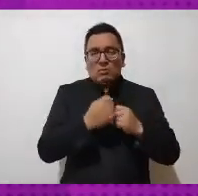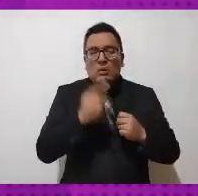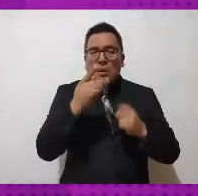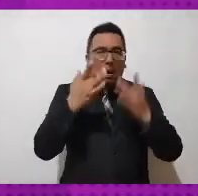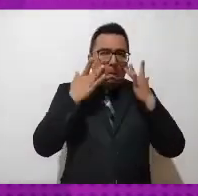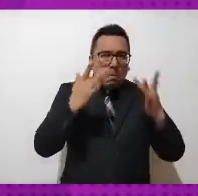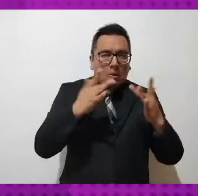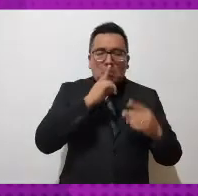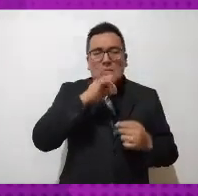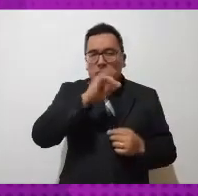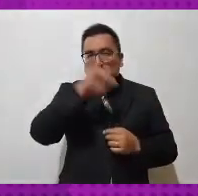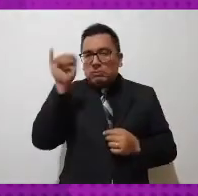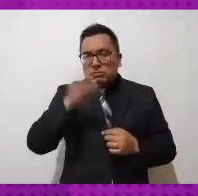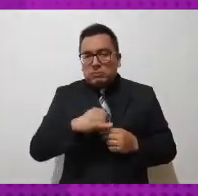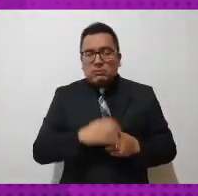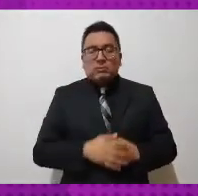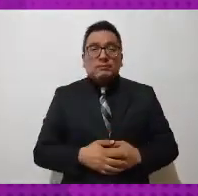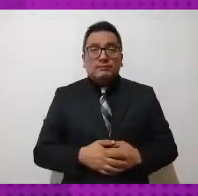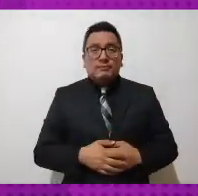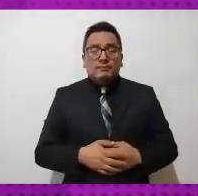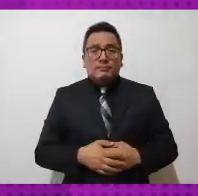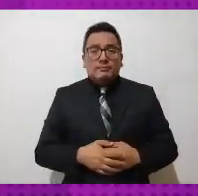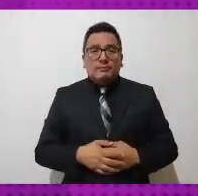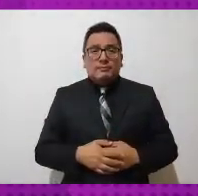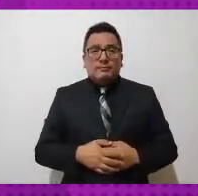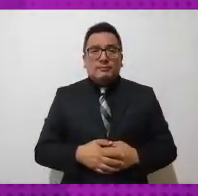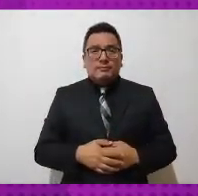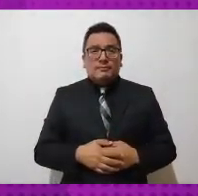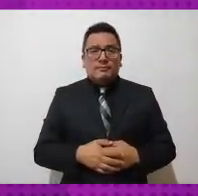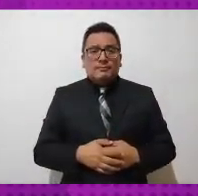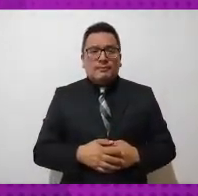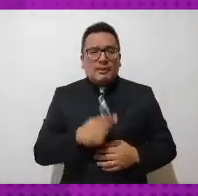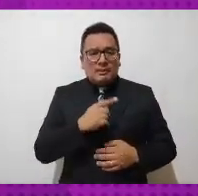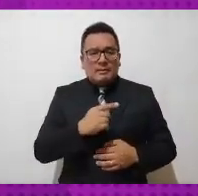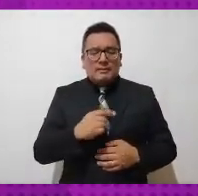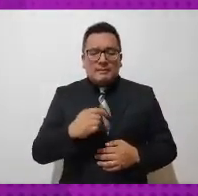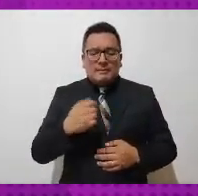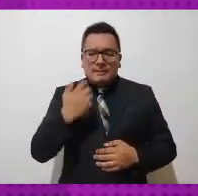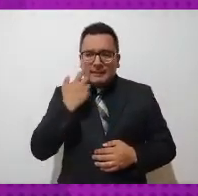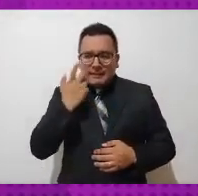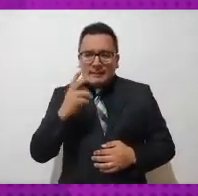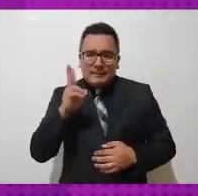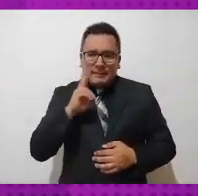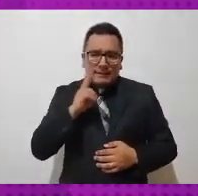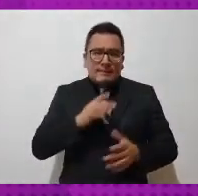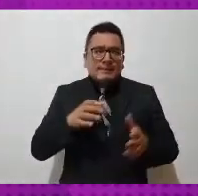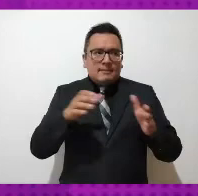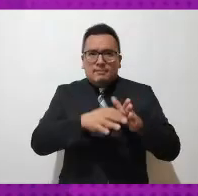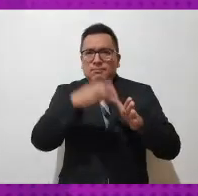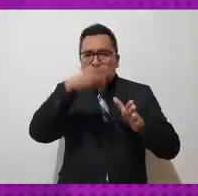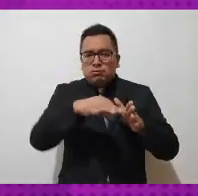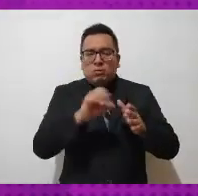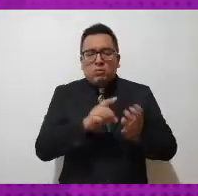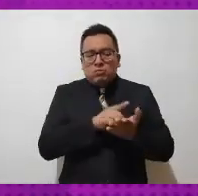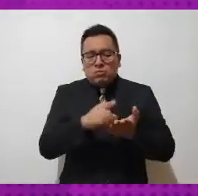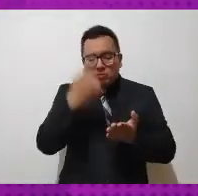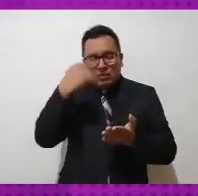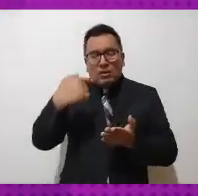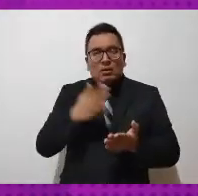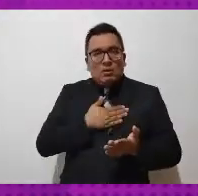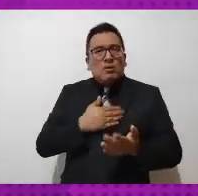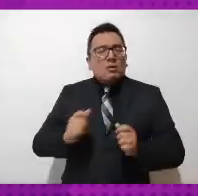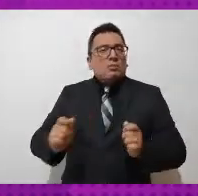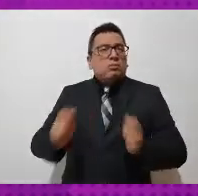nunca desistió de poder lograr este sufragio femenino y también el derecho a ser votadas, porque